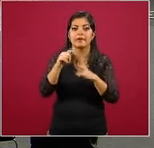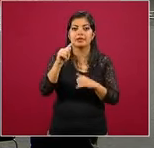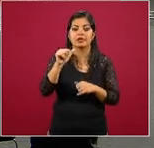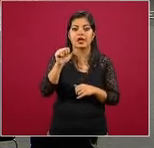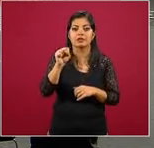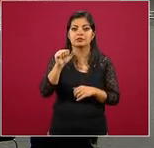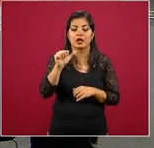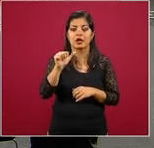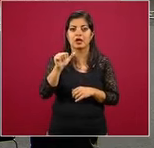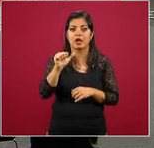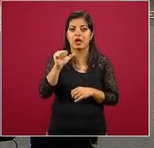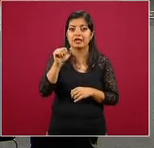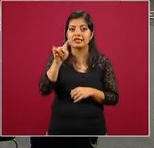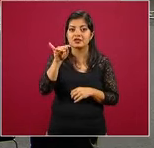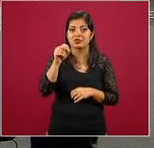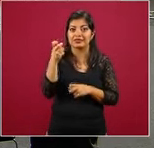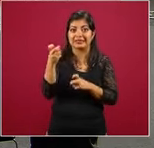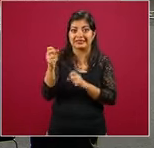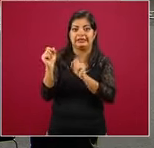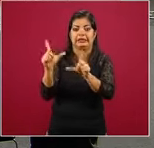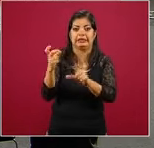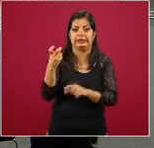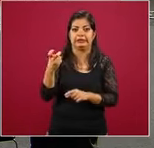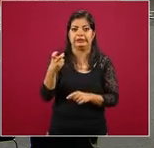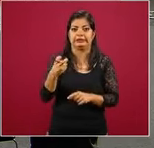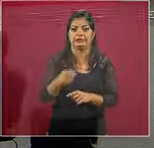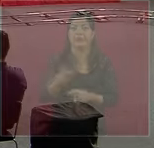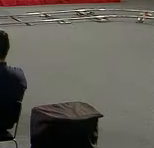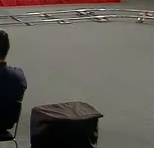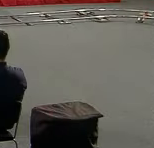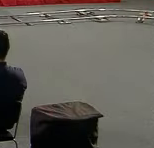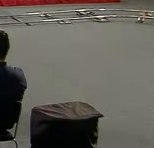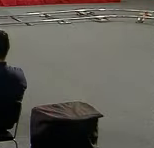casos activos, mero, el verde.